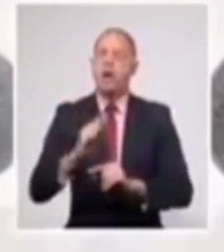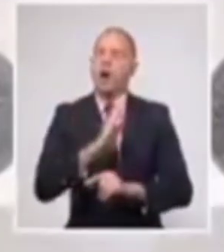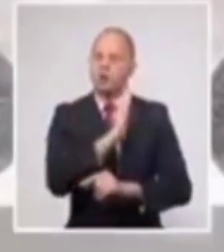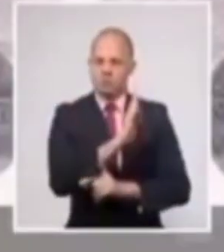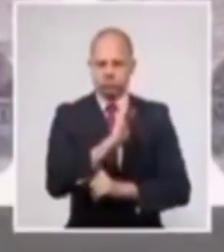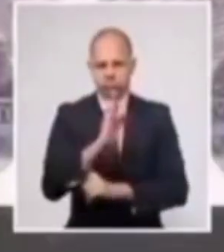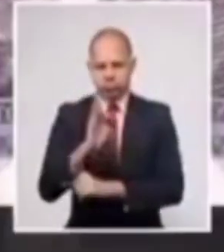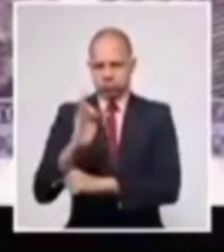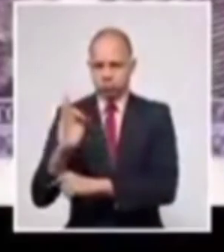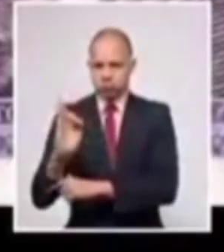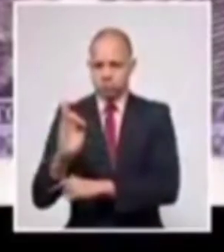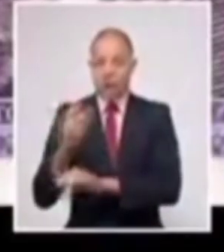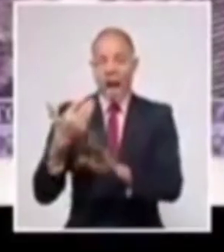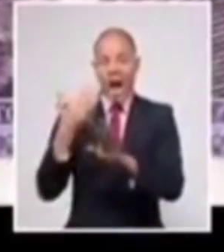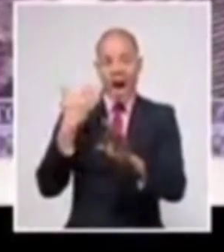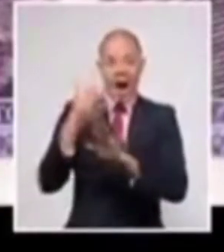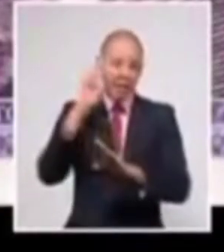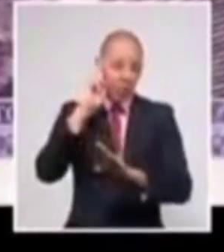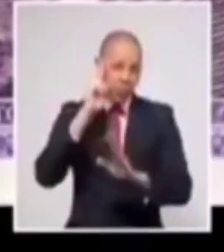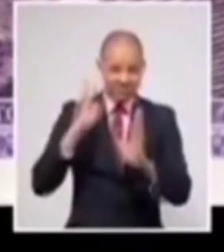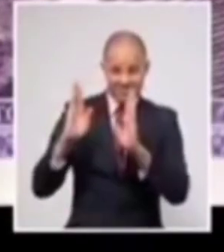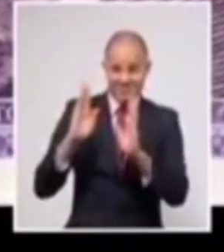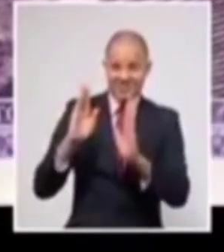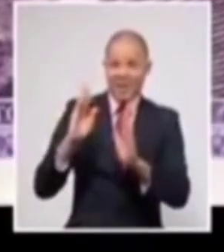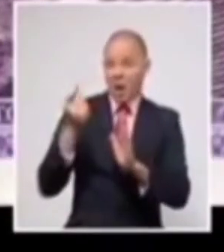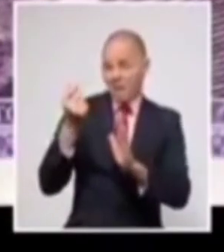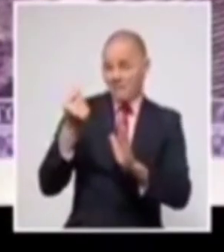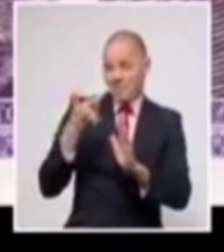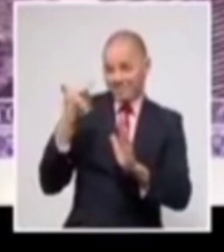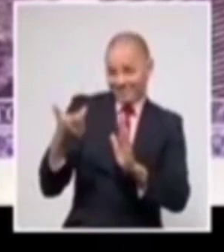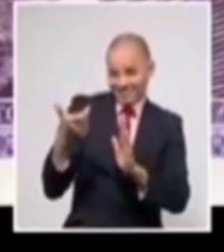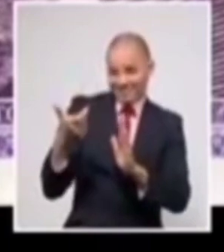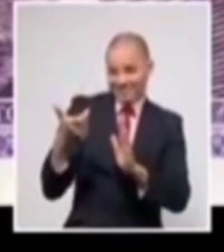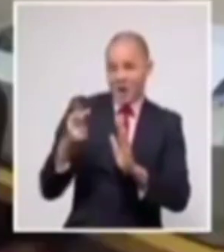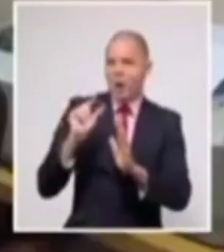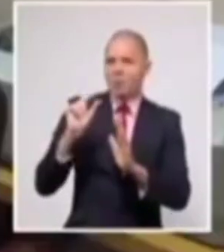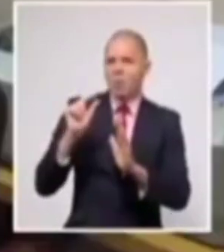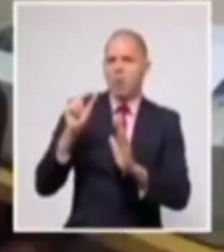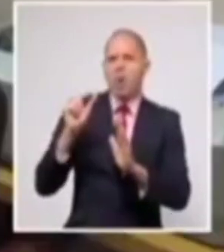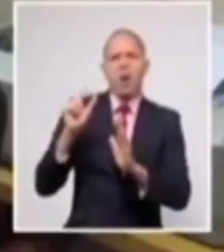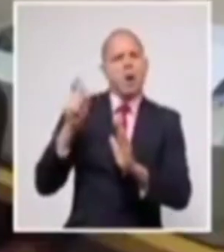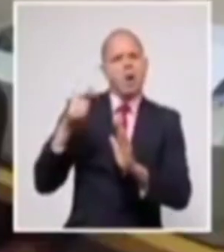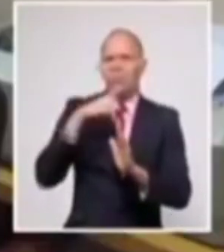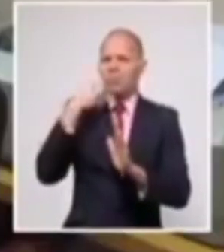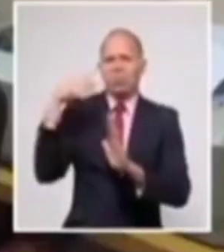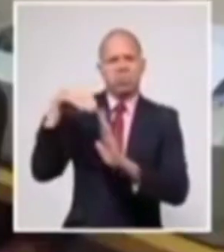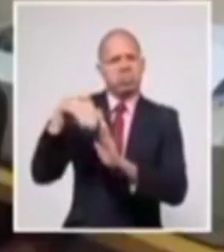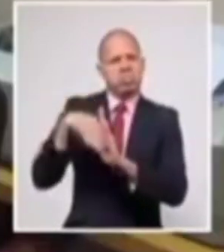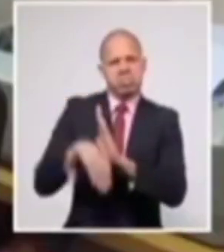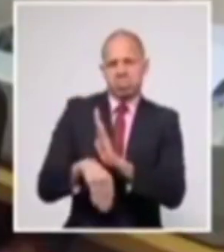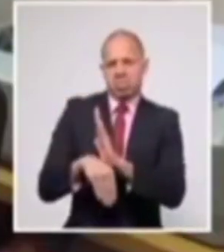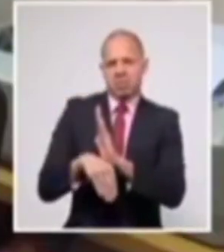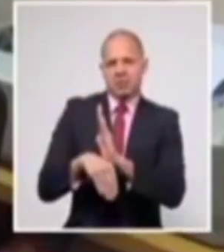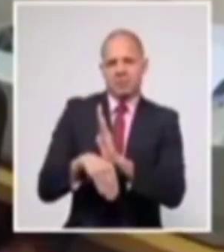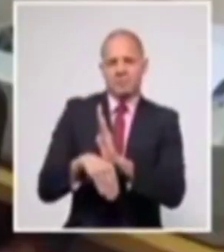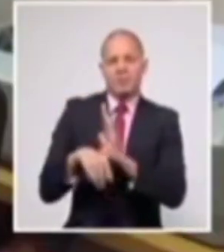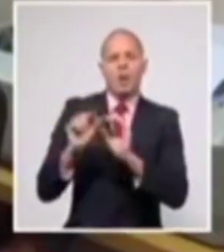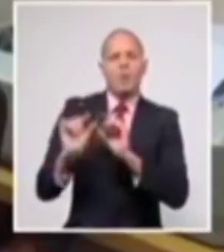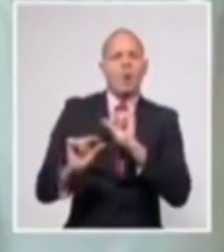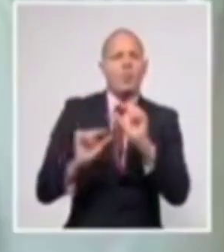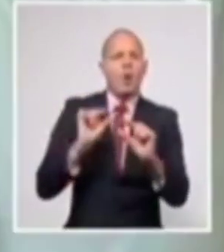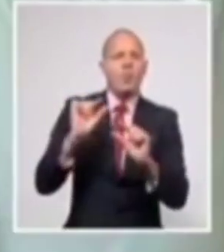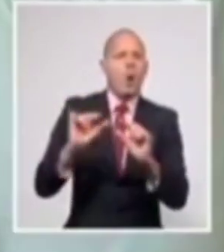obstante el peso cubano perdió su poder adquisitivo de forma acelerada así como sus funciones como medio de cambio ello